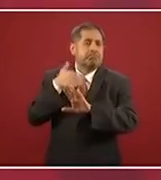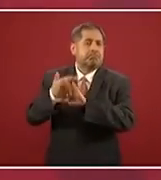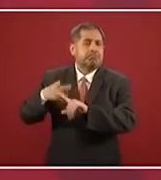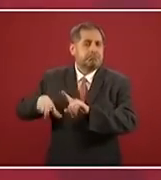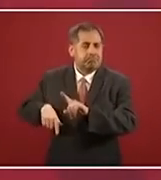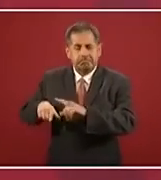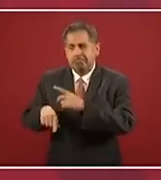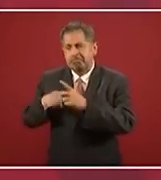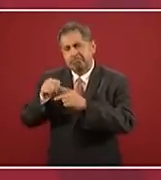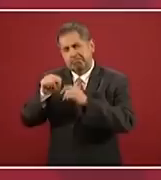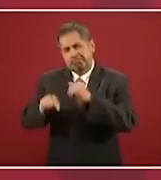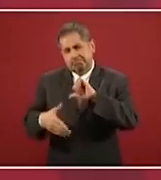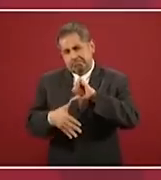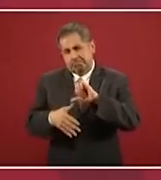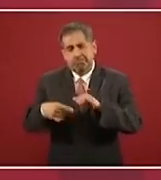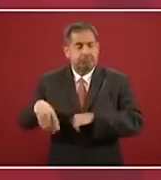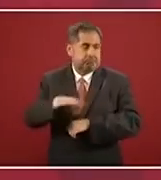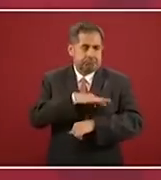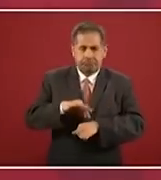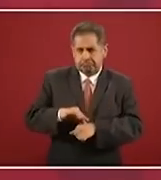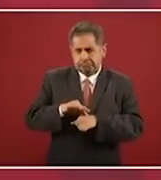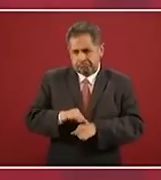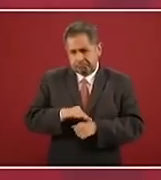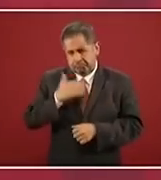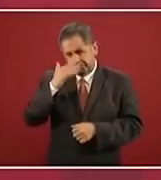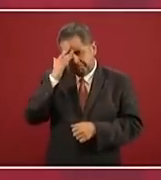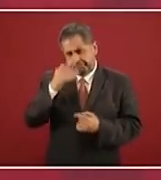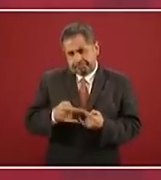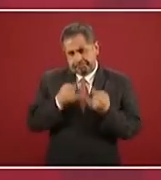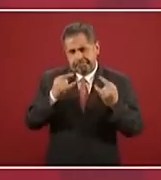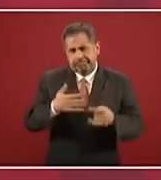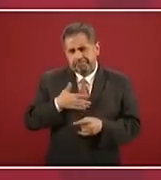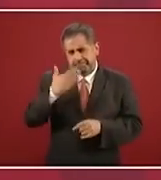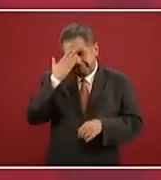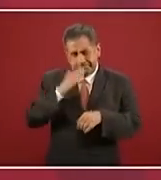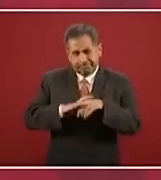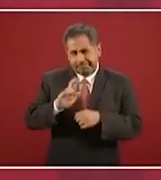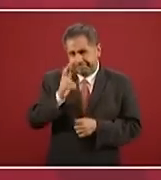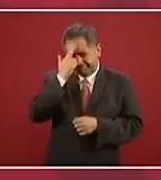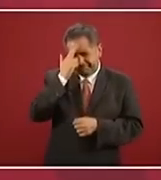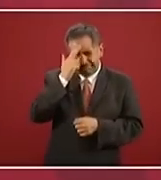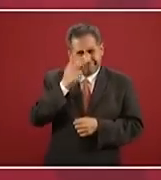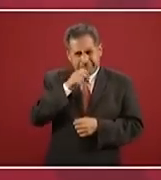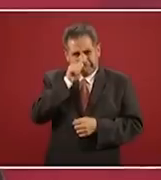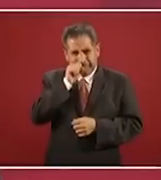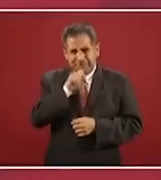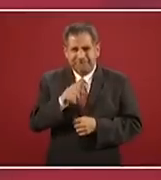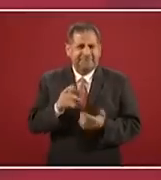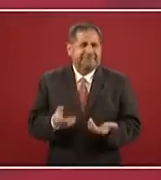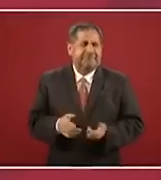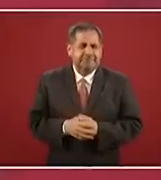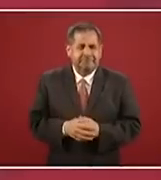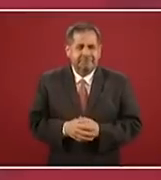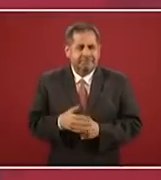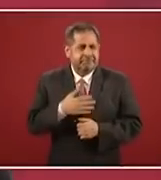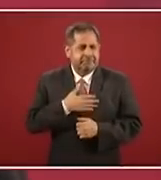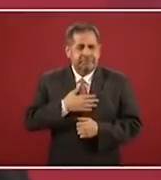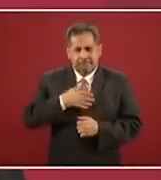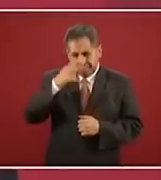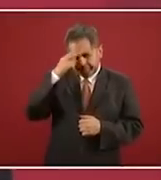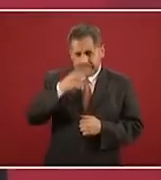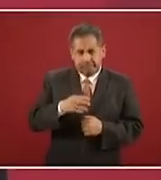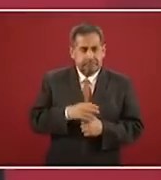lo vivimos de algún modo lo recordamos pero cuál es lo que méxico está haciendo